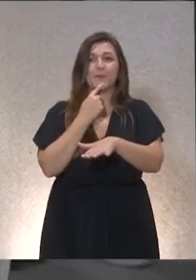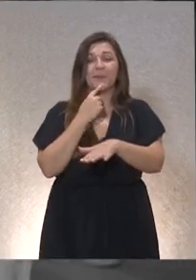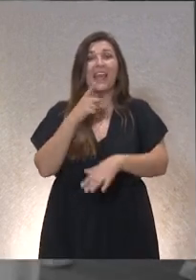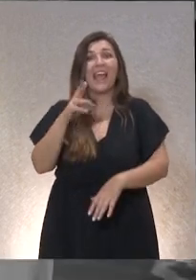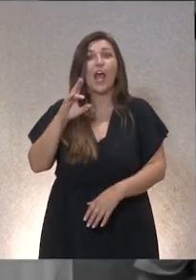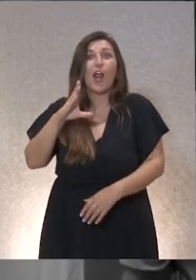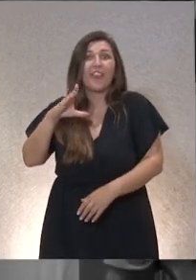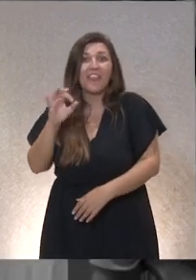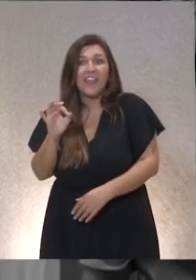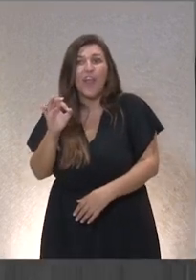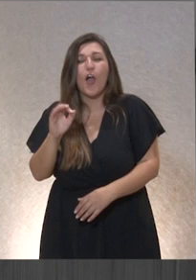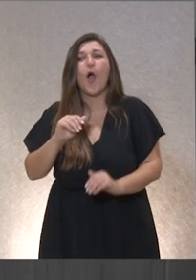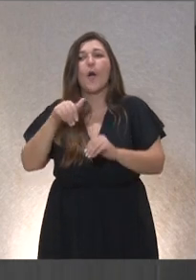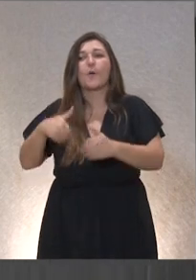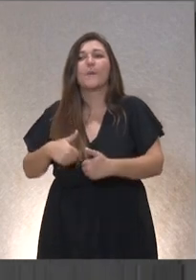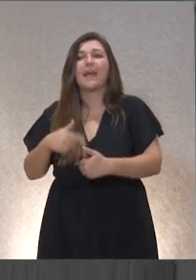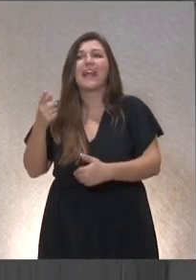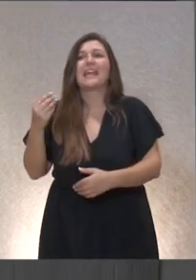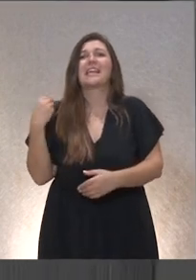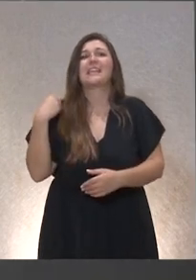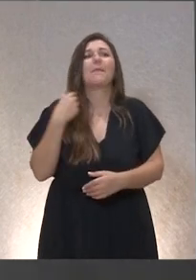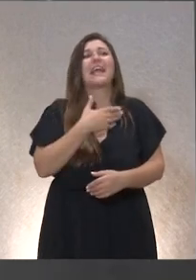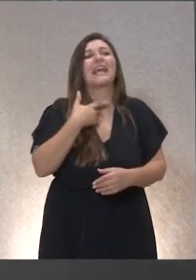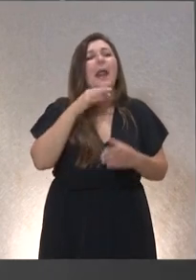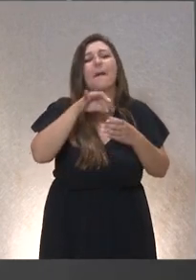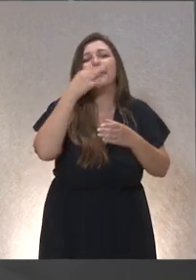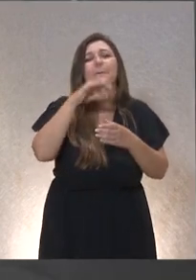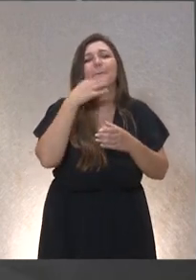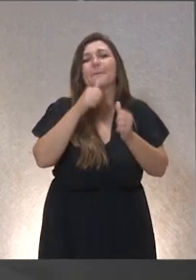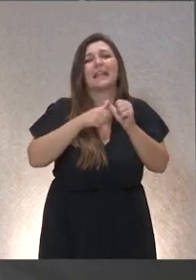Rocío que podrá volver a llamar nuestra atención pidiendo patatitas